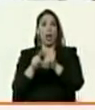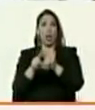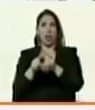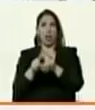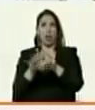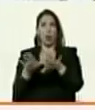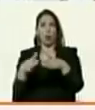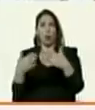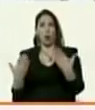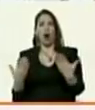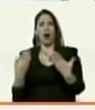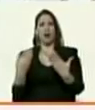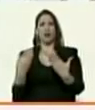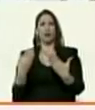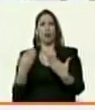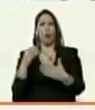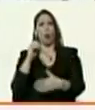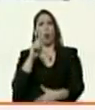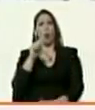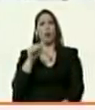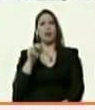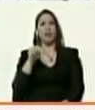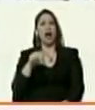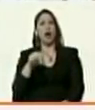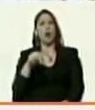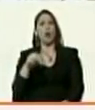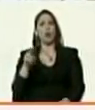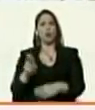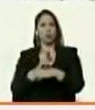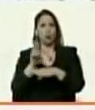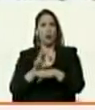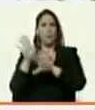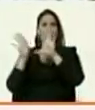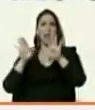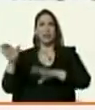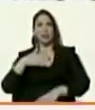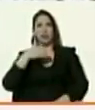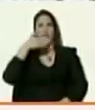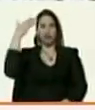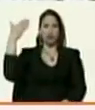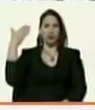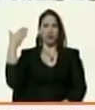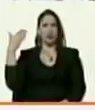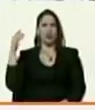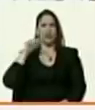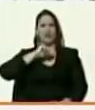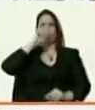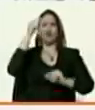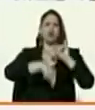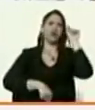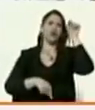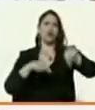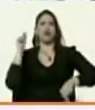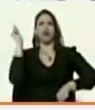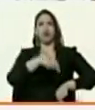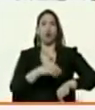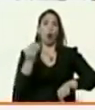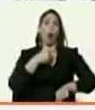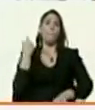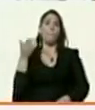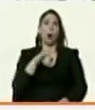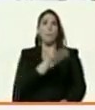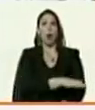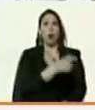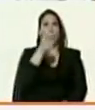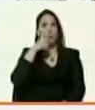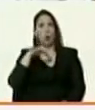hacía la OTAN en países del Medio Oriente, venga a bombardear, venga a acribillar, venga a masacrar al pueblo